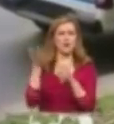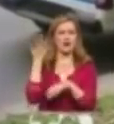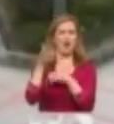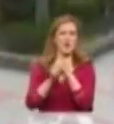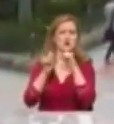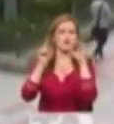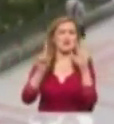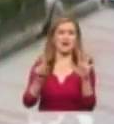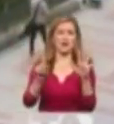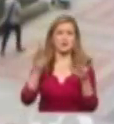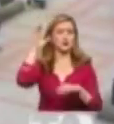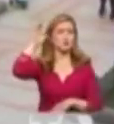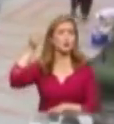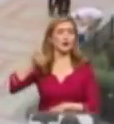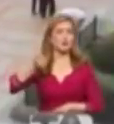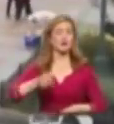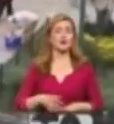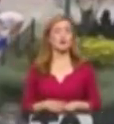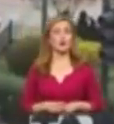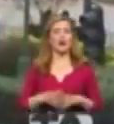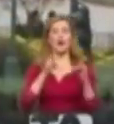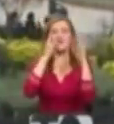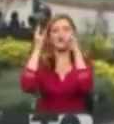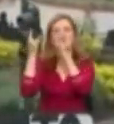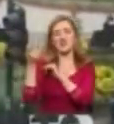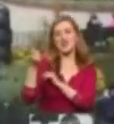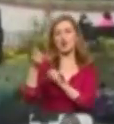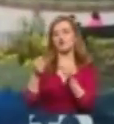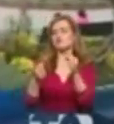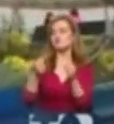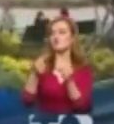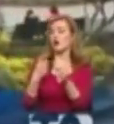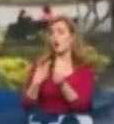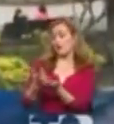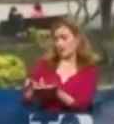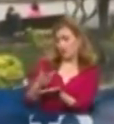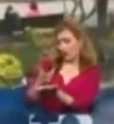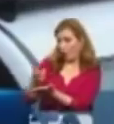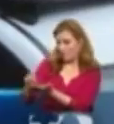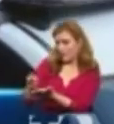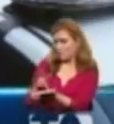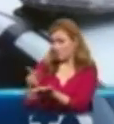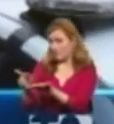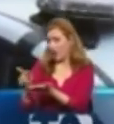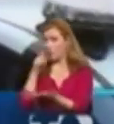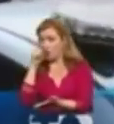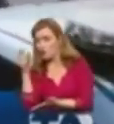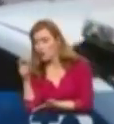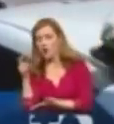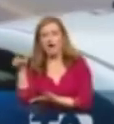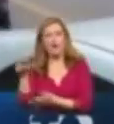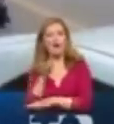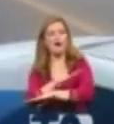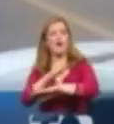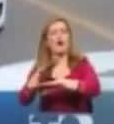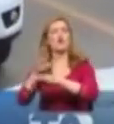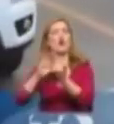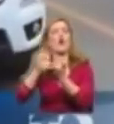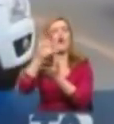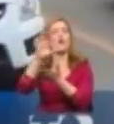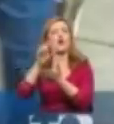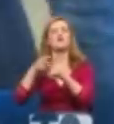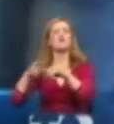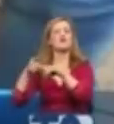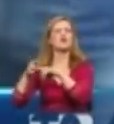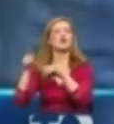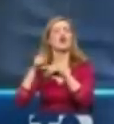Cuenca desde hace 6 años, quien, valiéndose de su situación económica solvente, costeaba lujos y gastos a sus víctimas, que